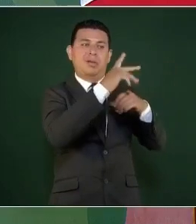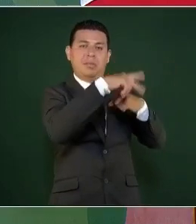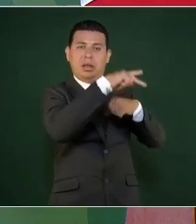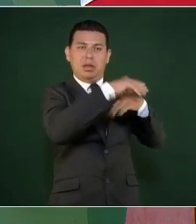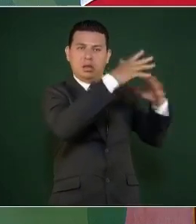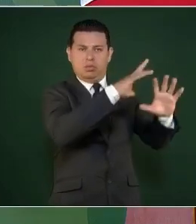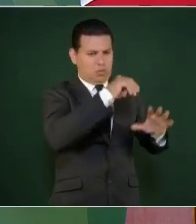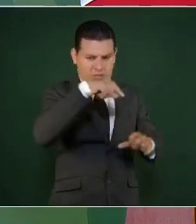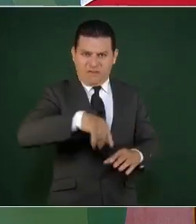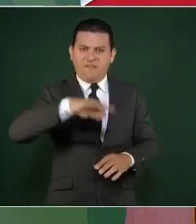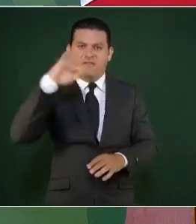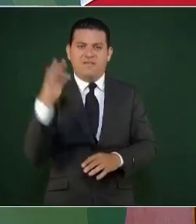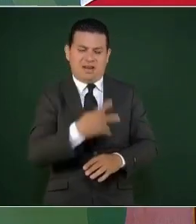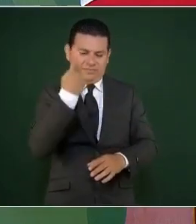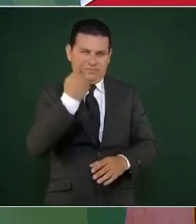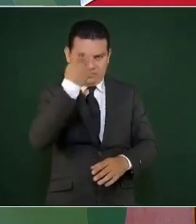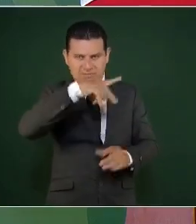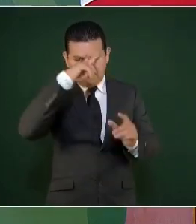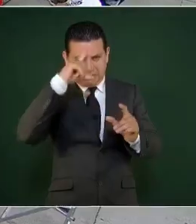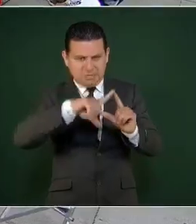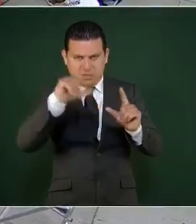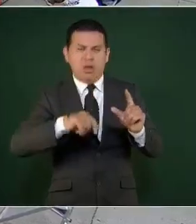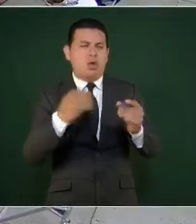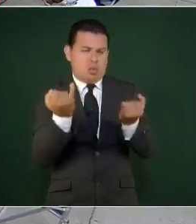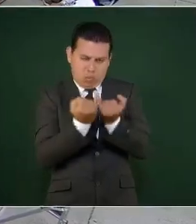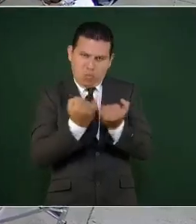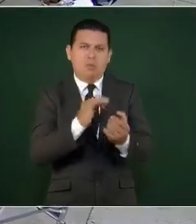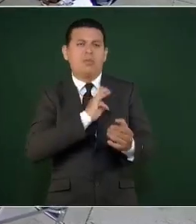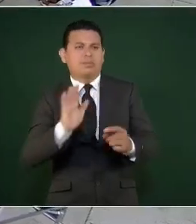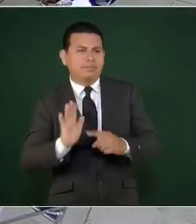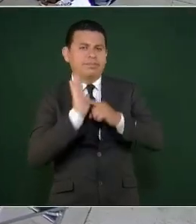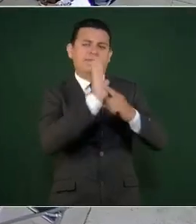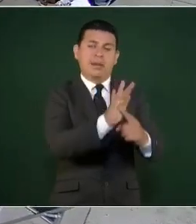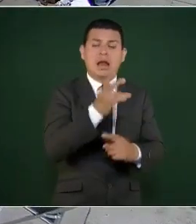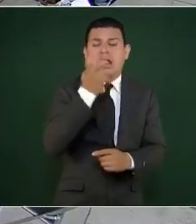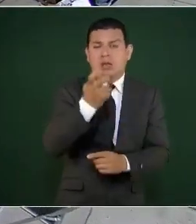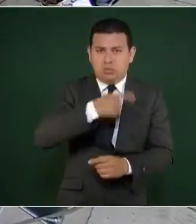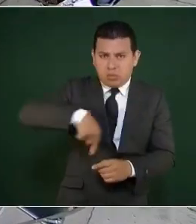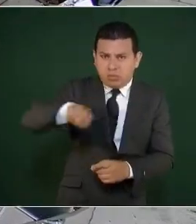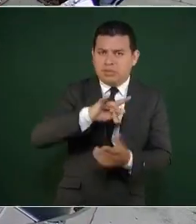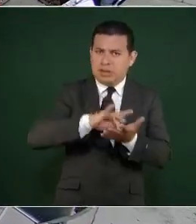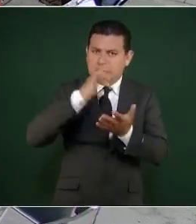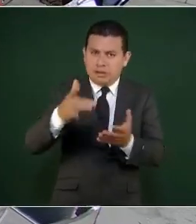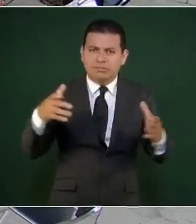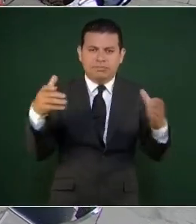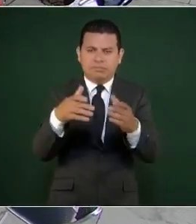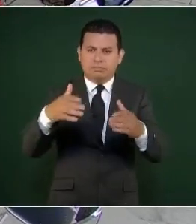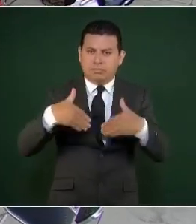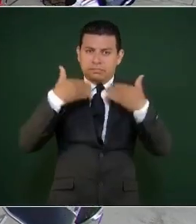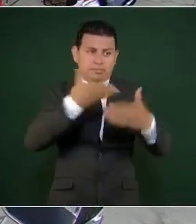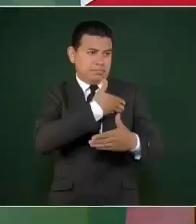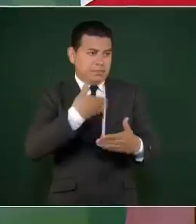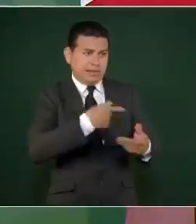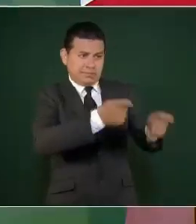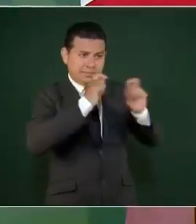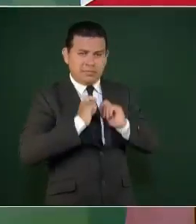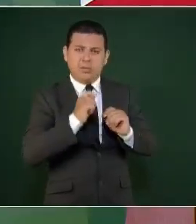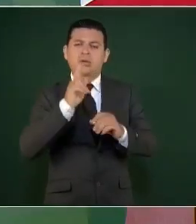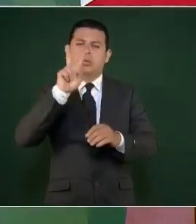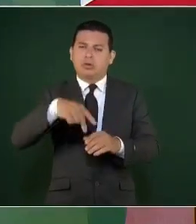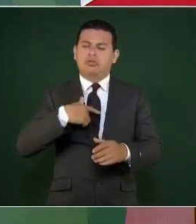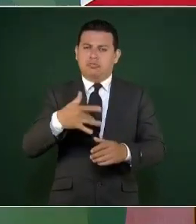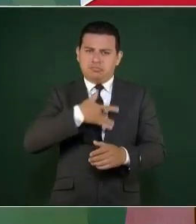materia federal y para nosotros también. Así es que estamos ahí. Gracias por la confianza del señor presidente. Estamos